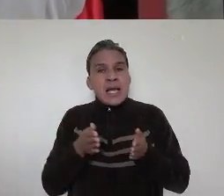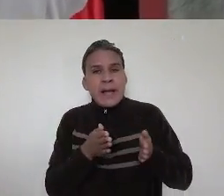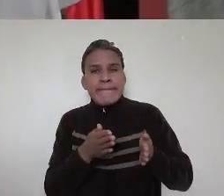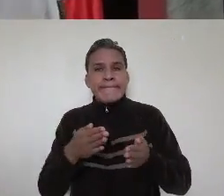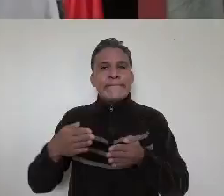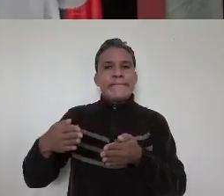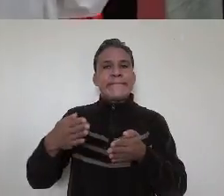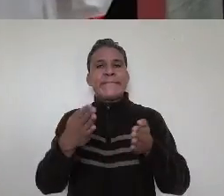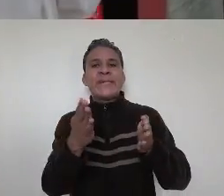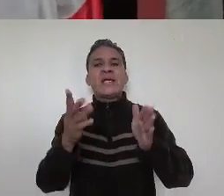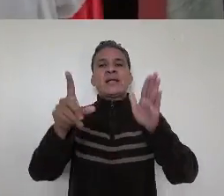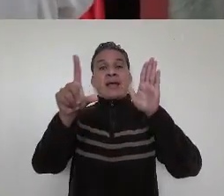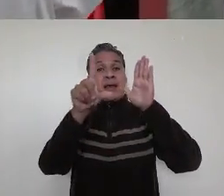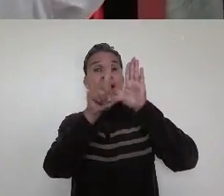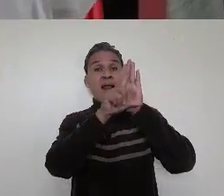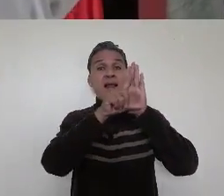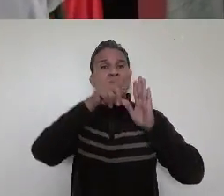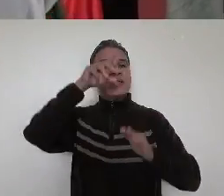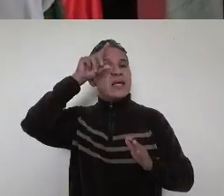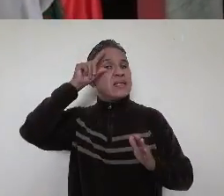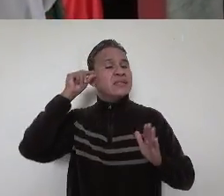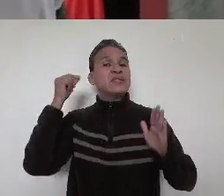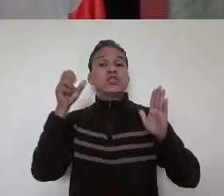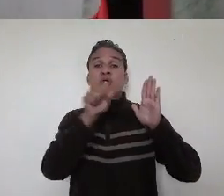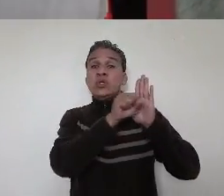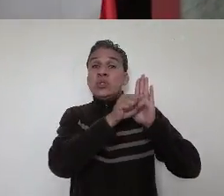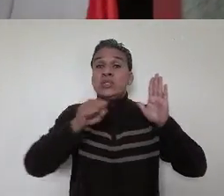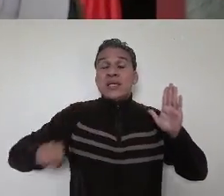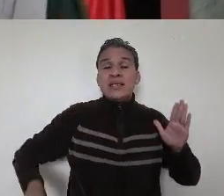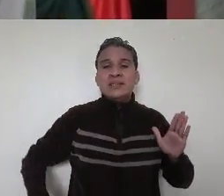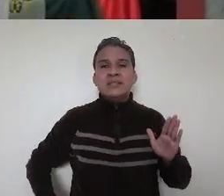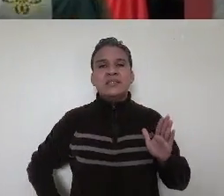camina en la ley del